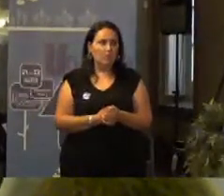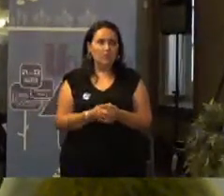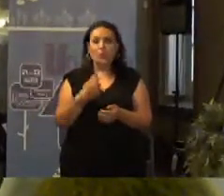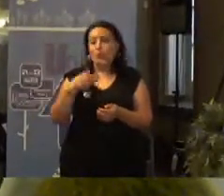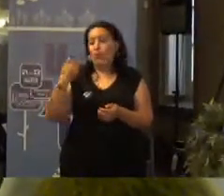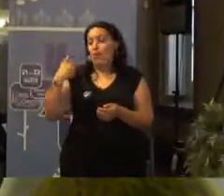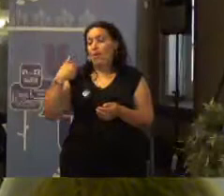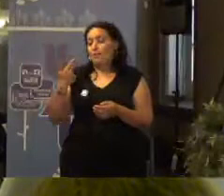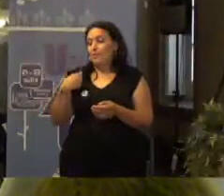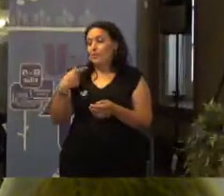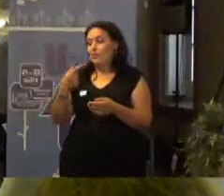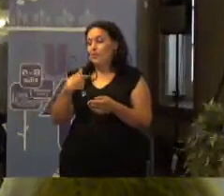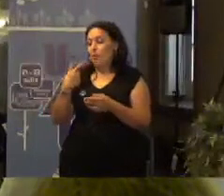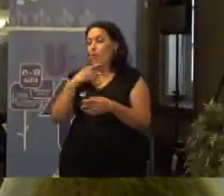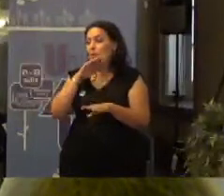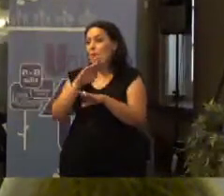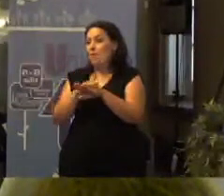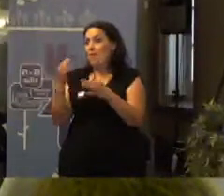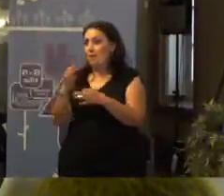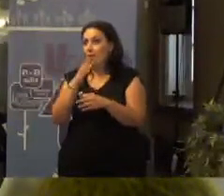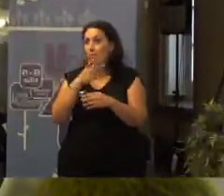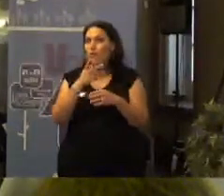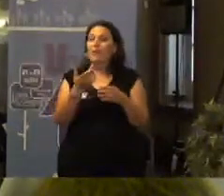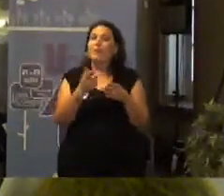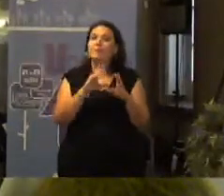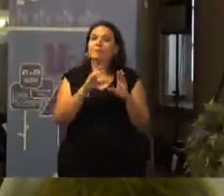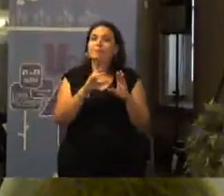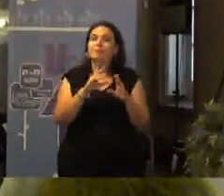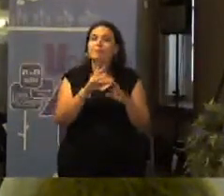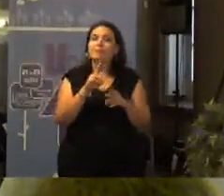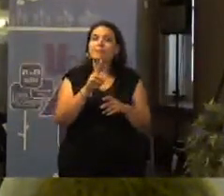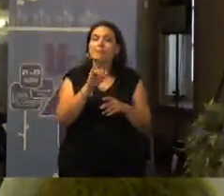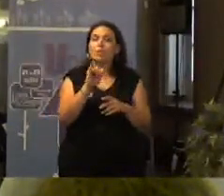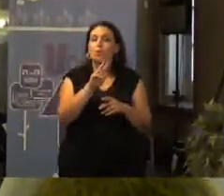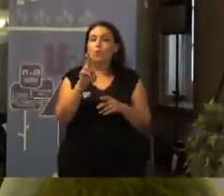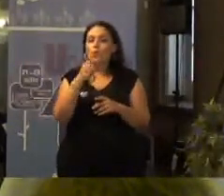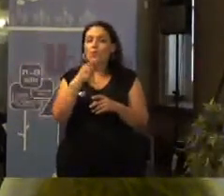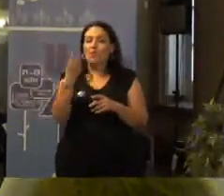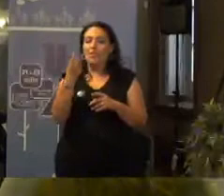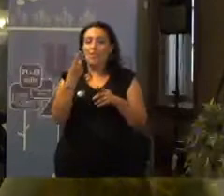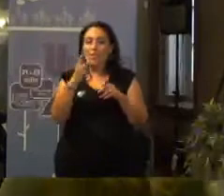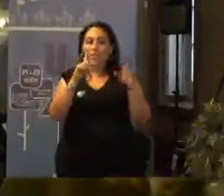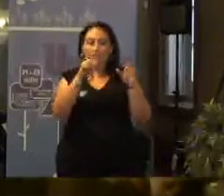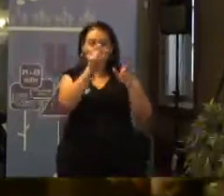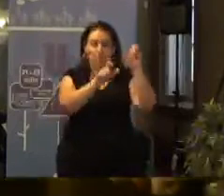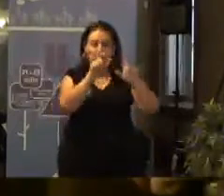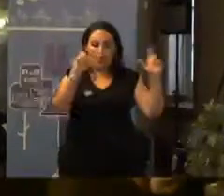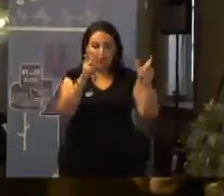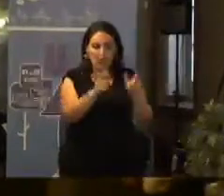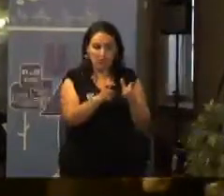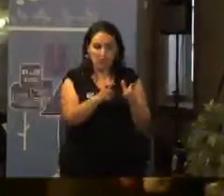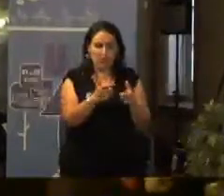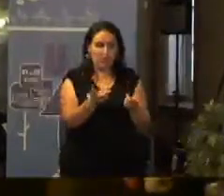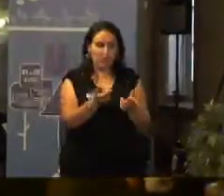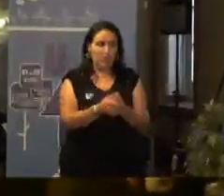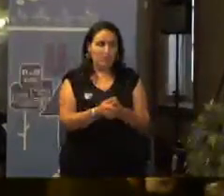daquela, cando a Izquierda Unida decía, falaba do déficit democrático, decía que déficit democrático na Unión Europea está patas arriba, como